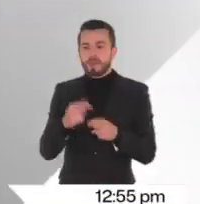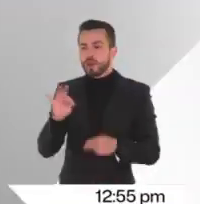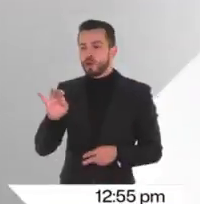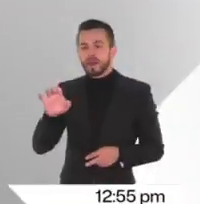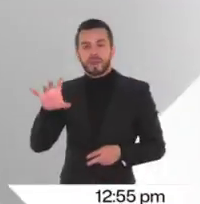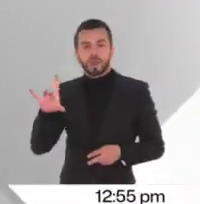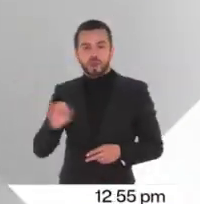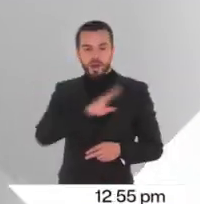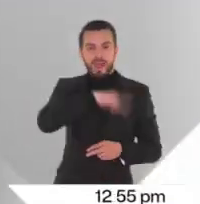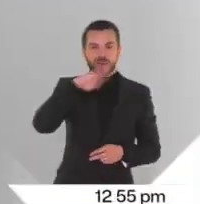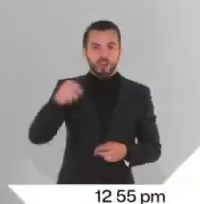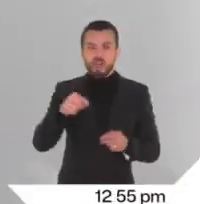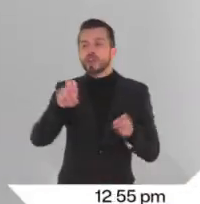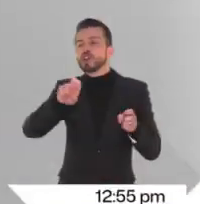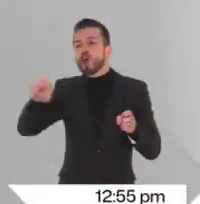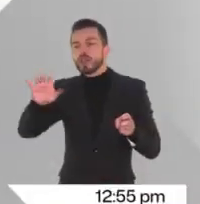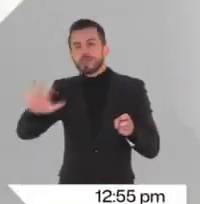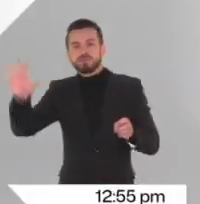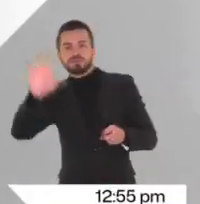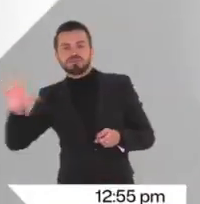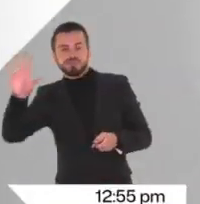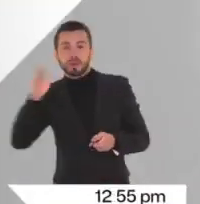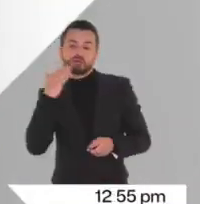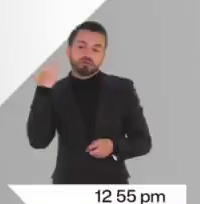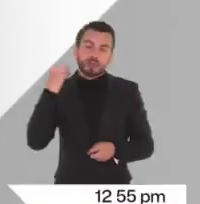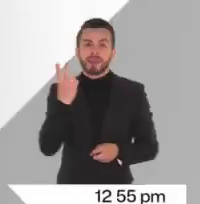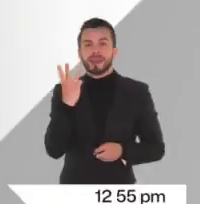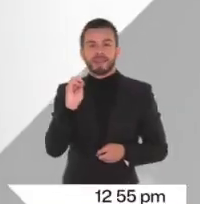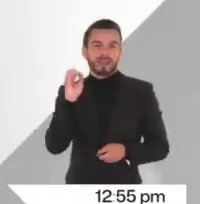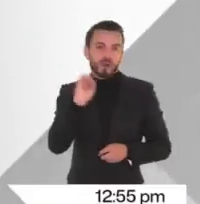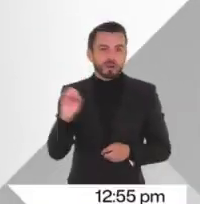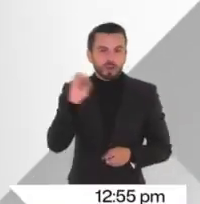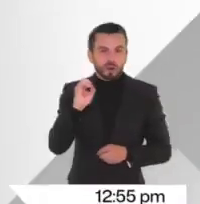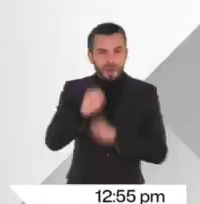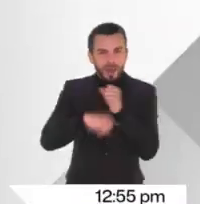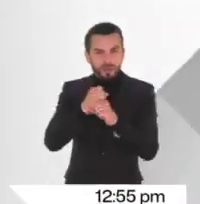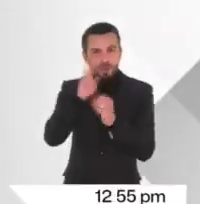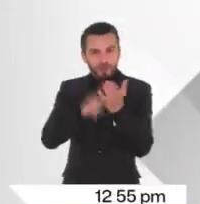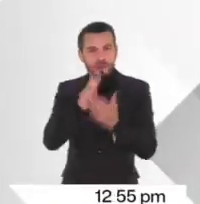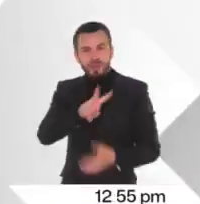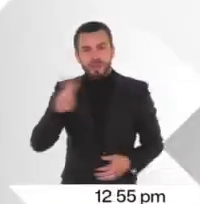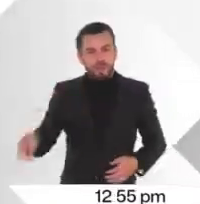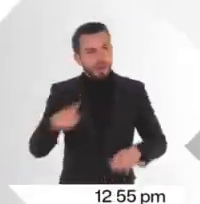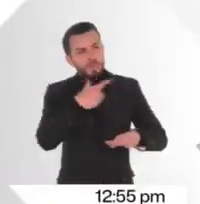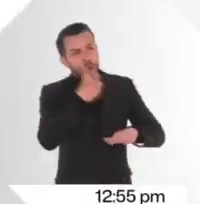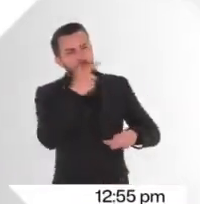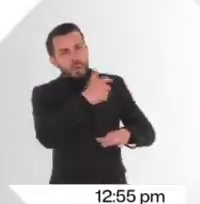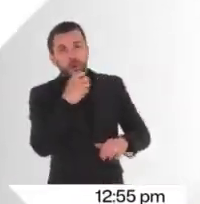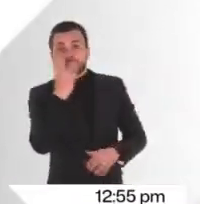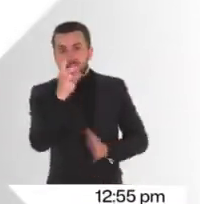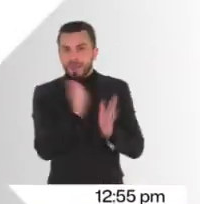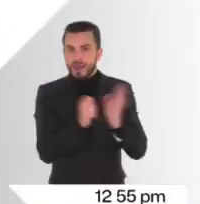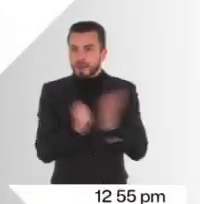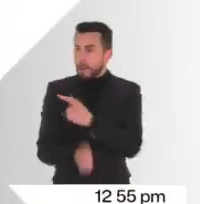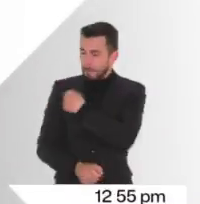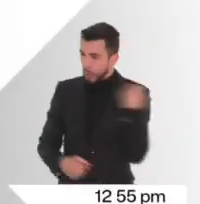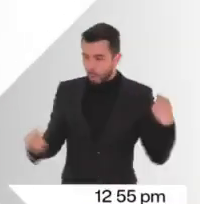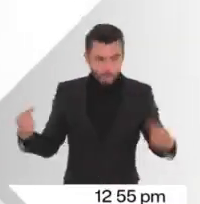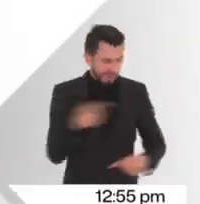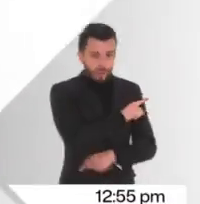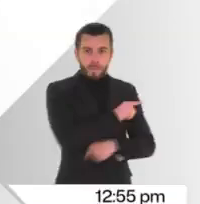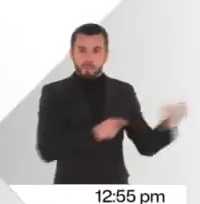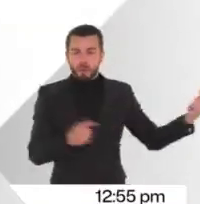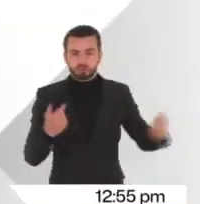de Antioquia, denuncia que el 30 de octubre del 2022 recibió 3 disparos con arma de fuego en medio de un